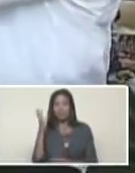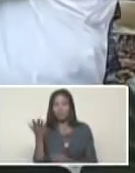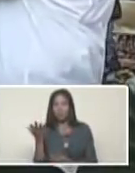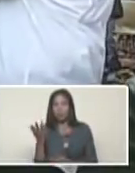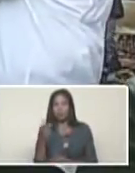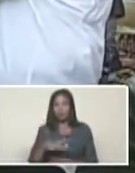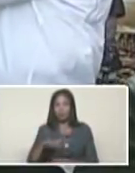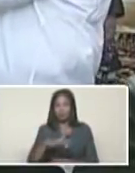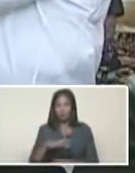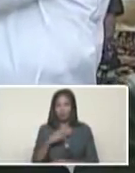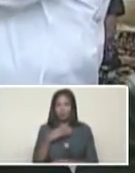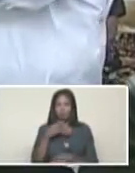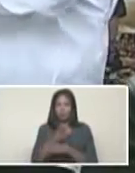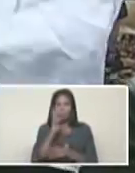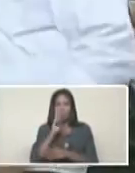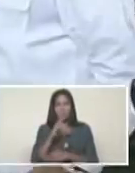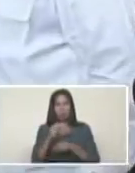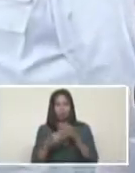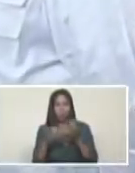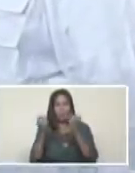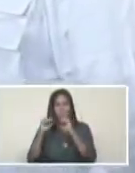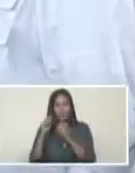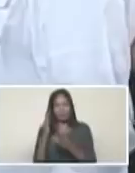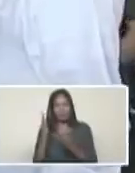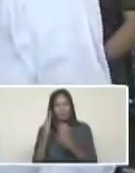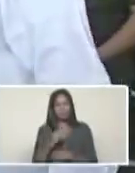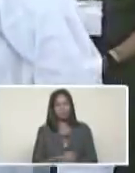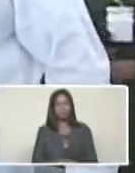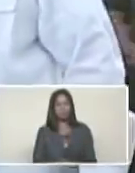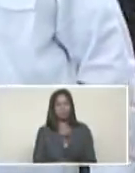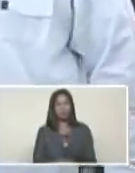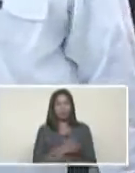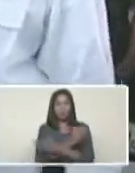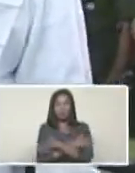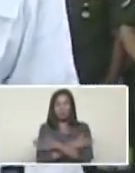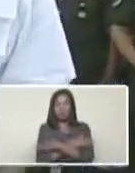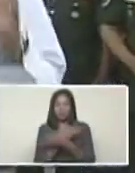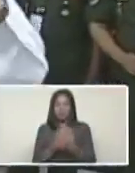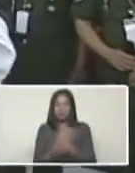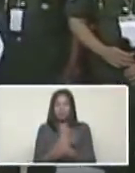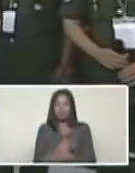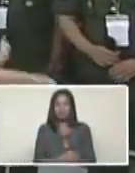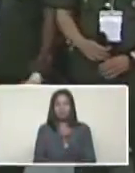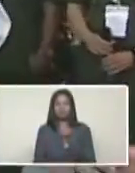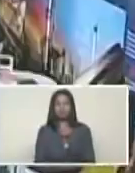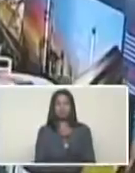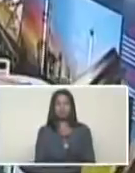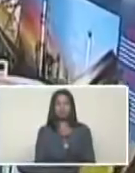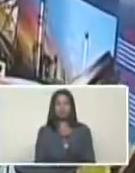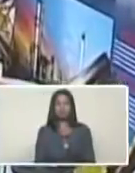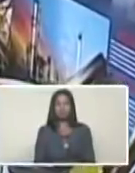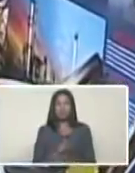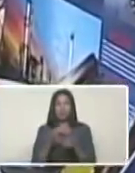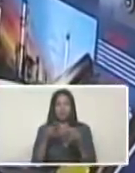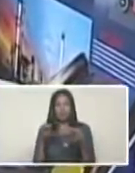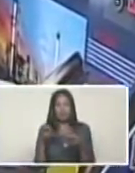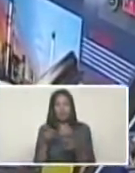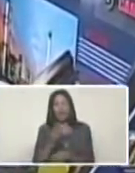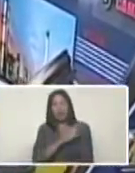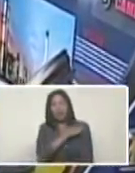dónde, vamos a probarlo en la práctica. Los felicito, señores coroneles, señor general Domingo